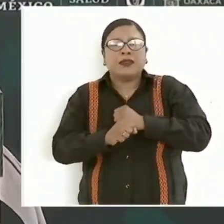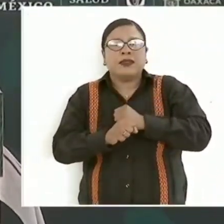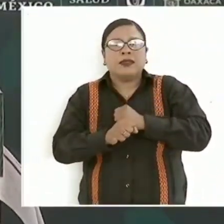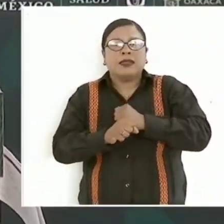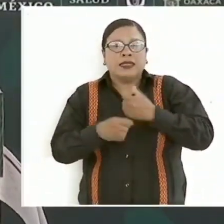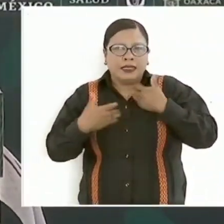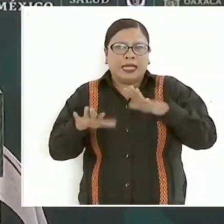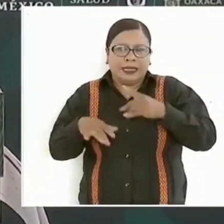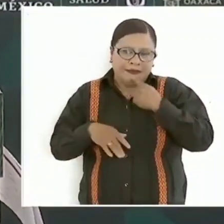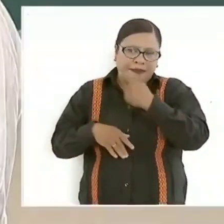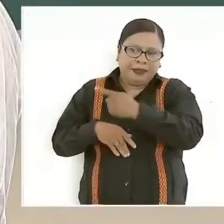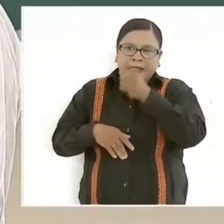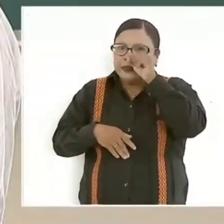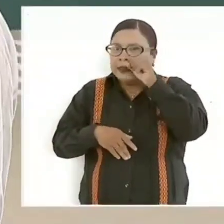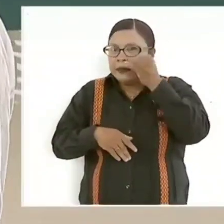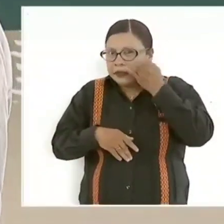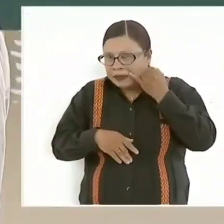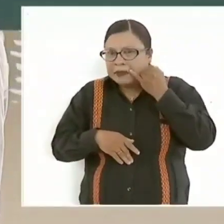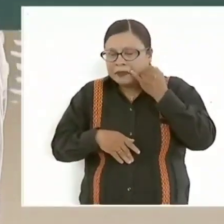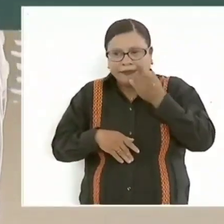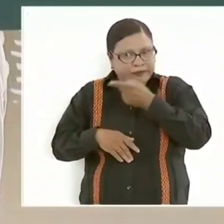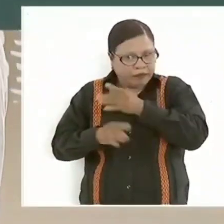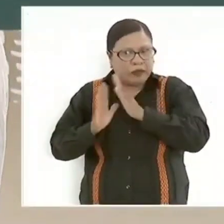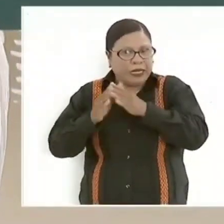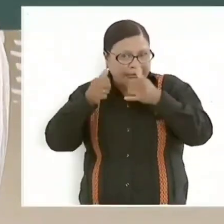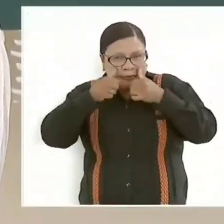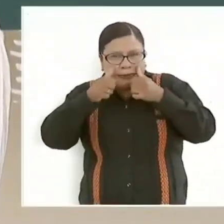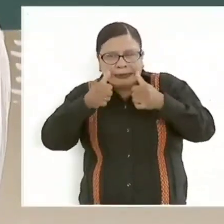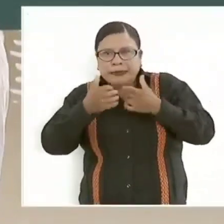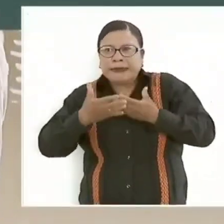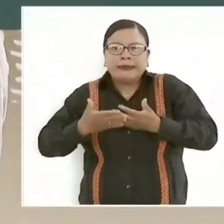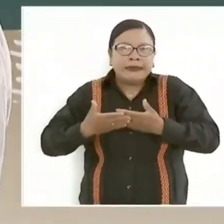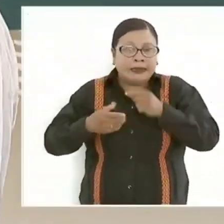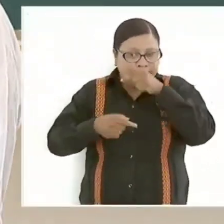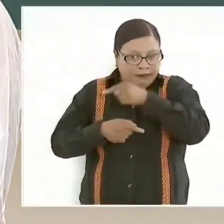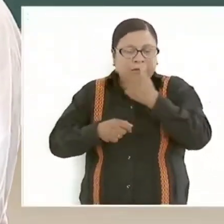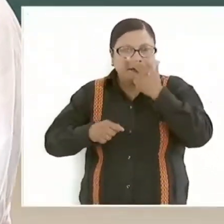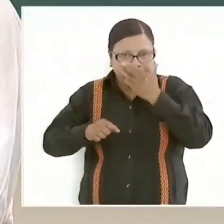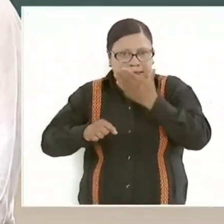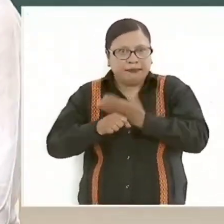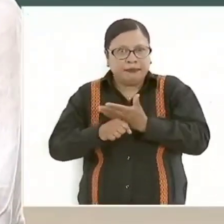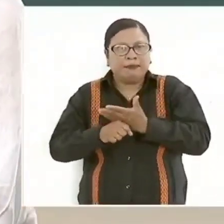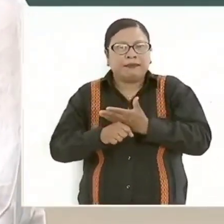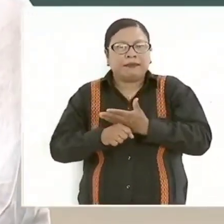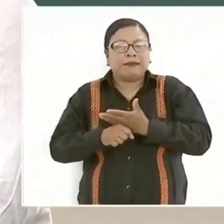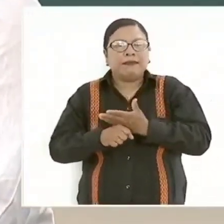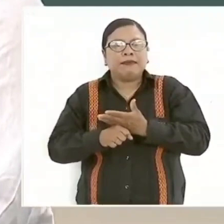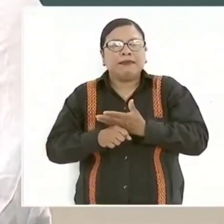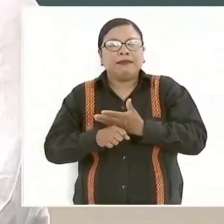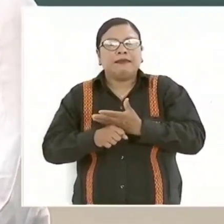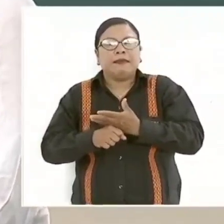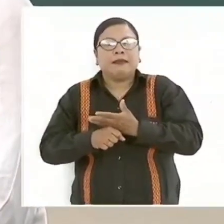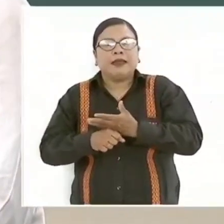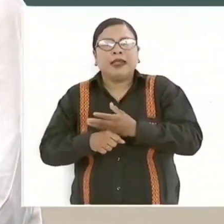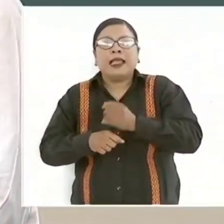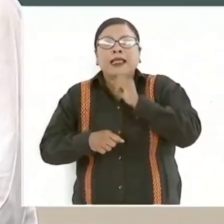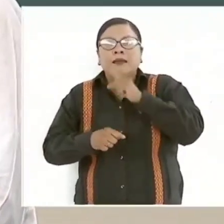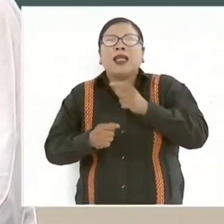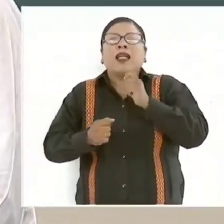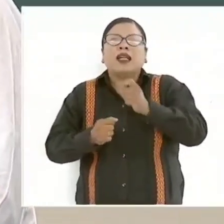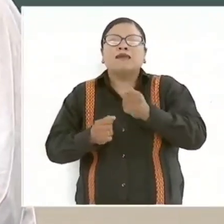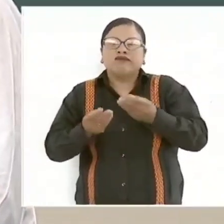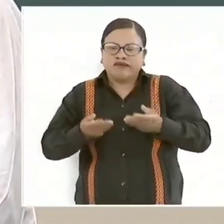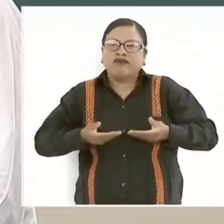a Salomón que esté pendiente y que se haga cargo, porque vamos a entregar de manera